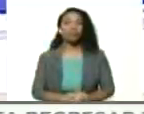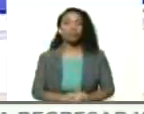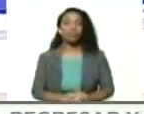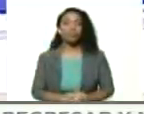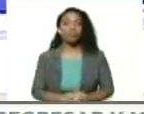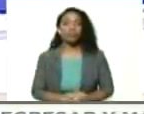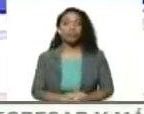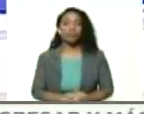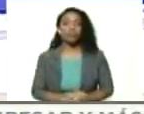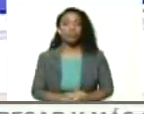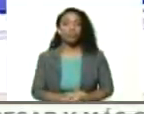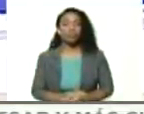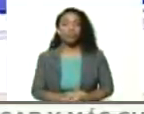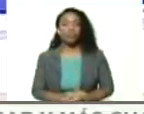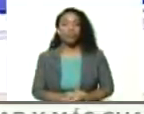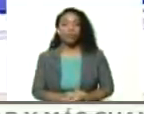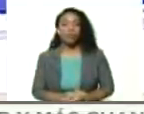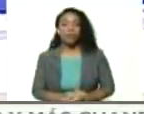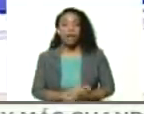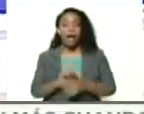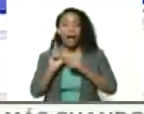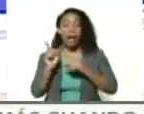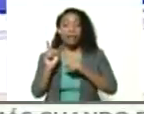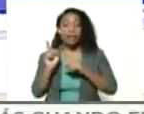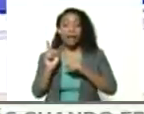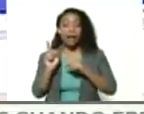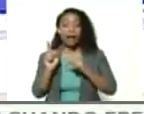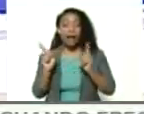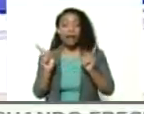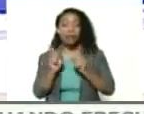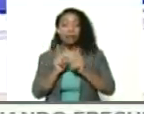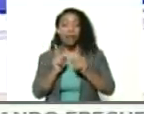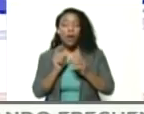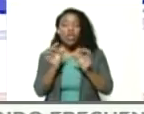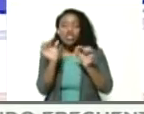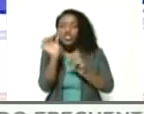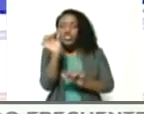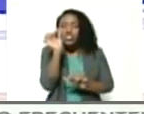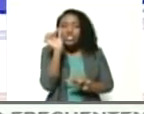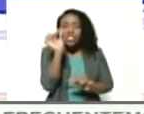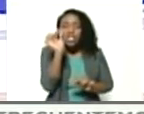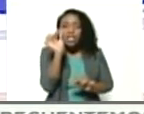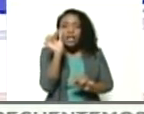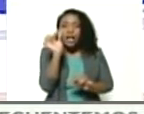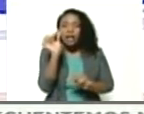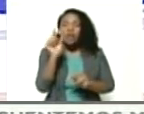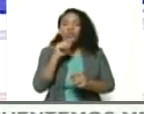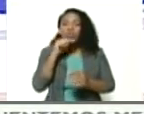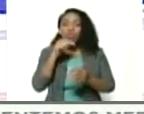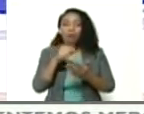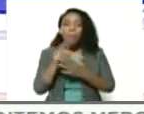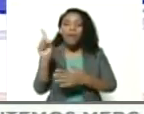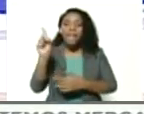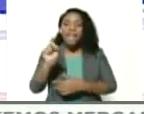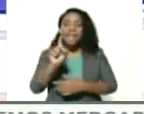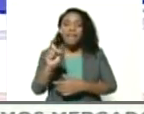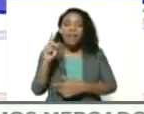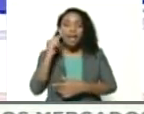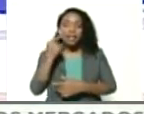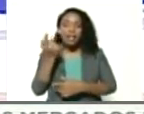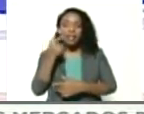Alvarado. Son las micropartículas, llamadas aerosoles, que